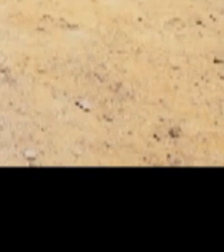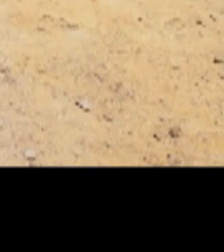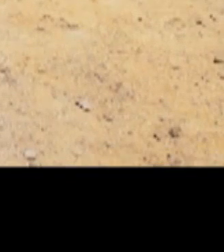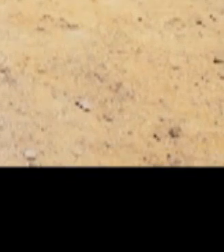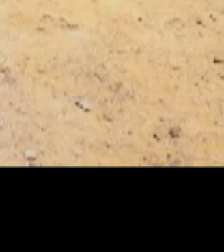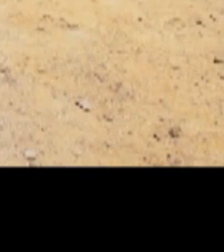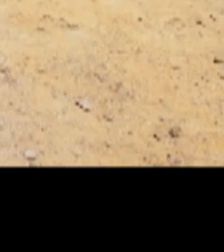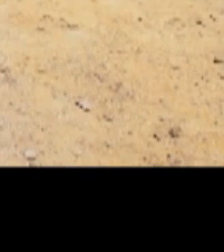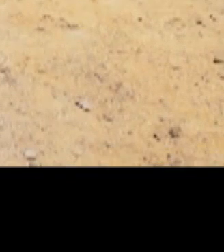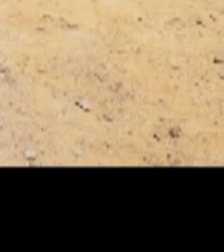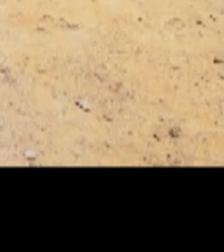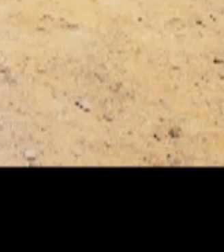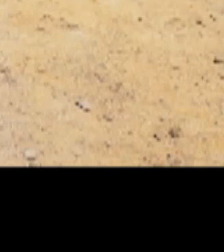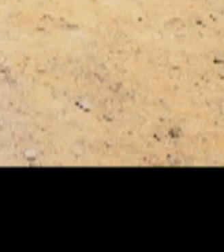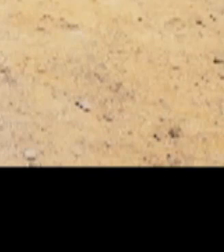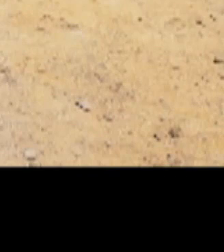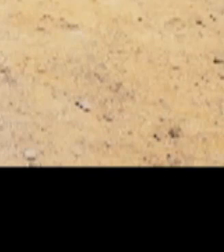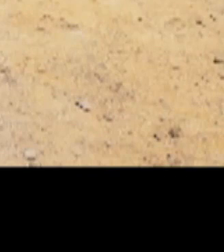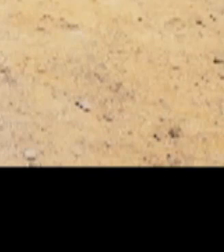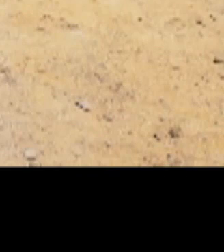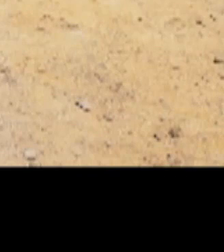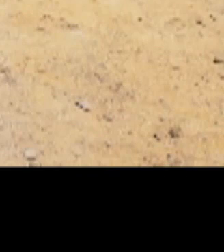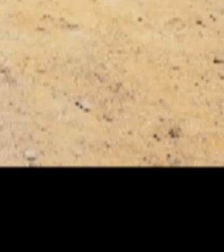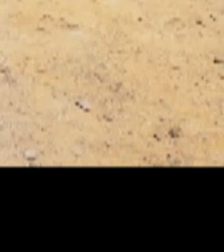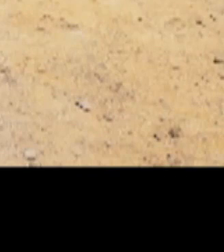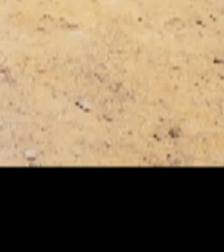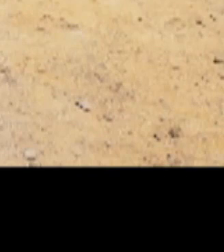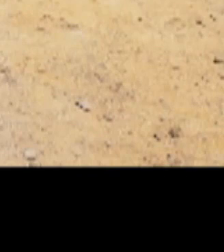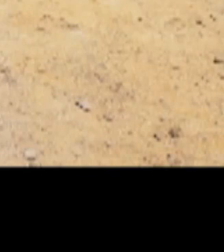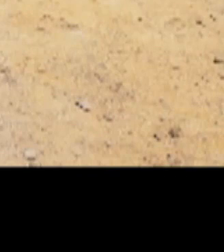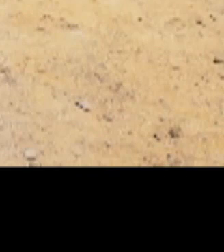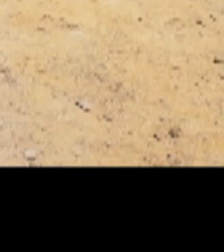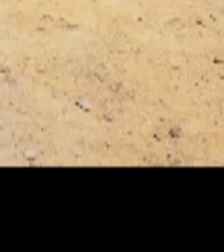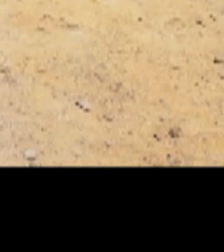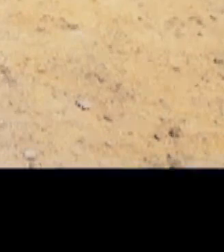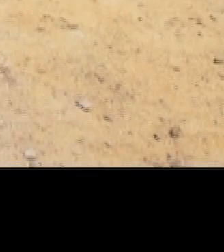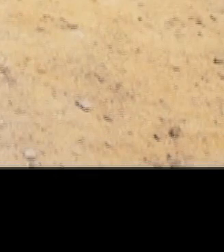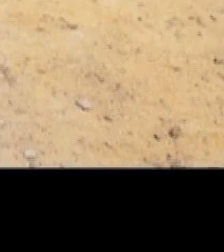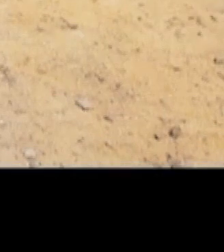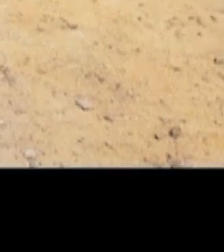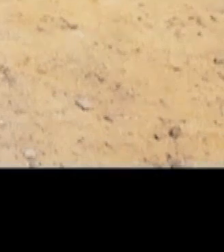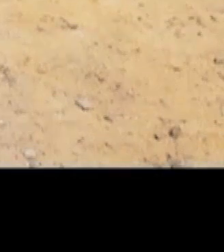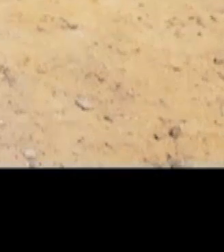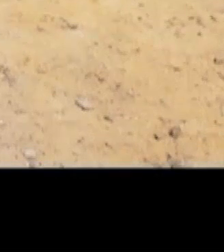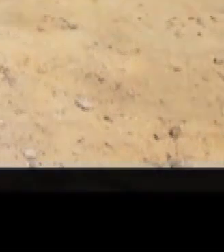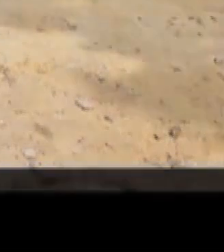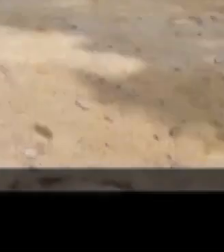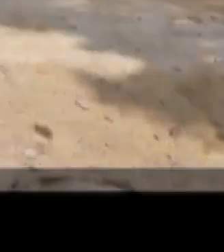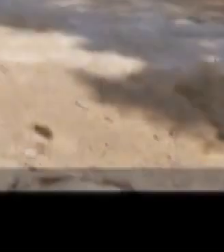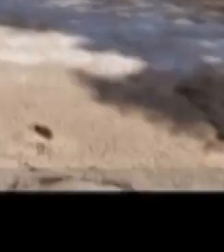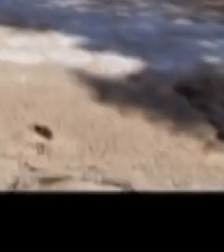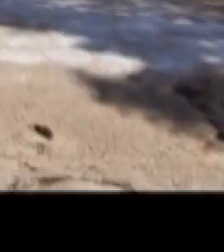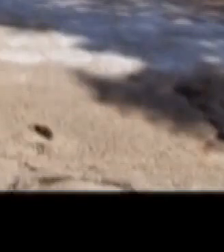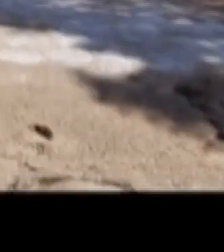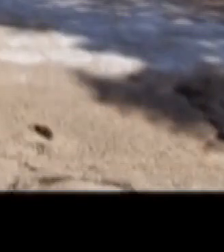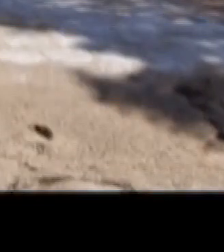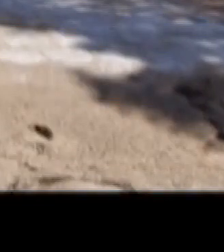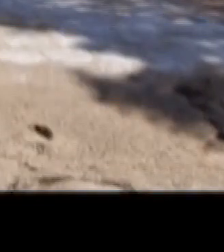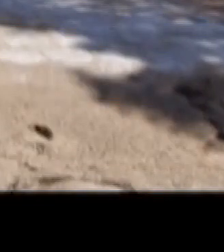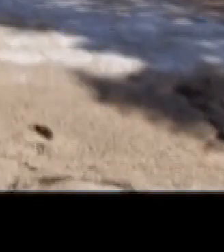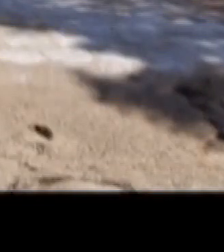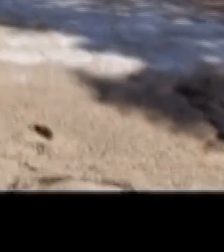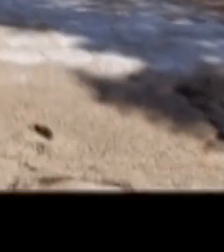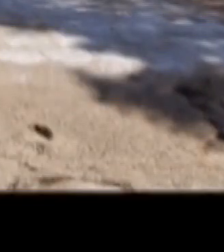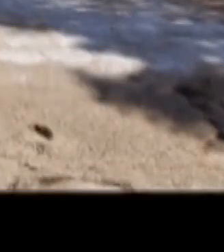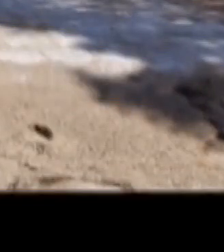Este proyecto lleva a la construcción de dos importantes puentes. Uno es el puente El Pedernal y otro es el puente Hualilica,